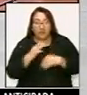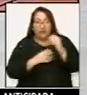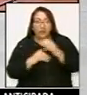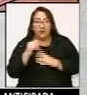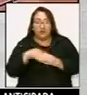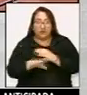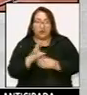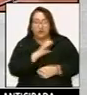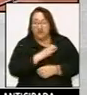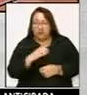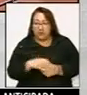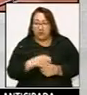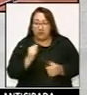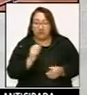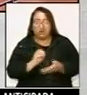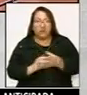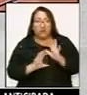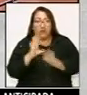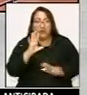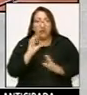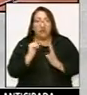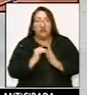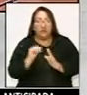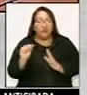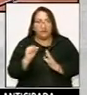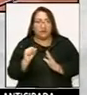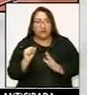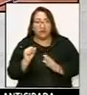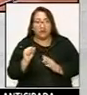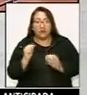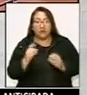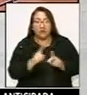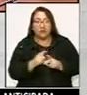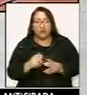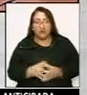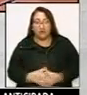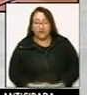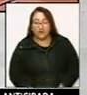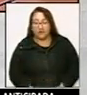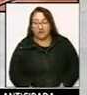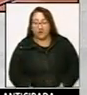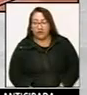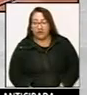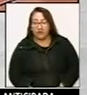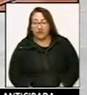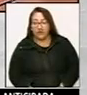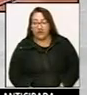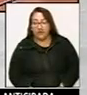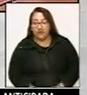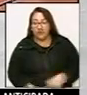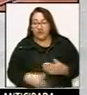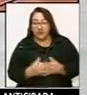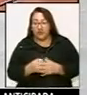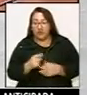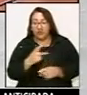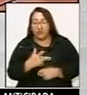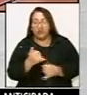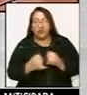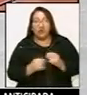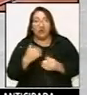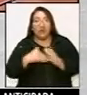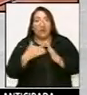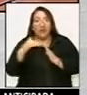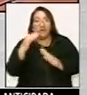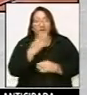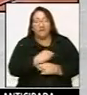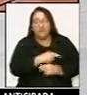en el Callao por más de 15 millones de soles, así como también la remodelación de los tres últimos pisos